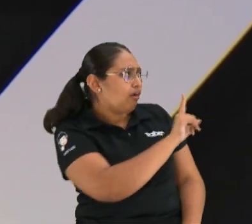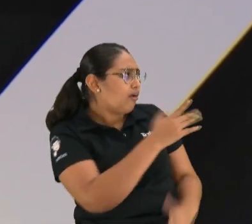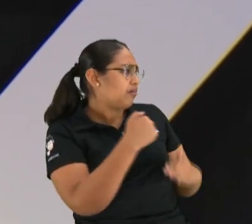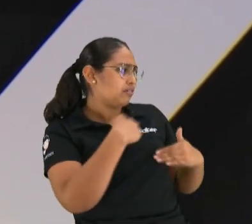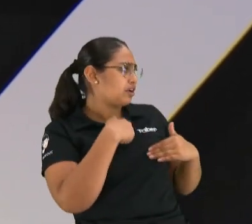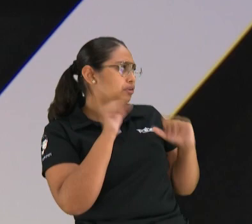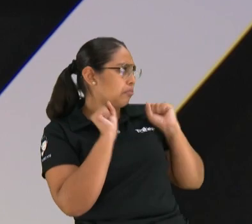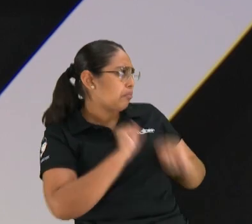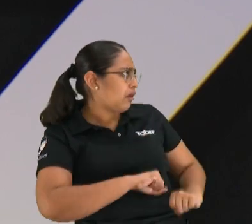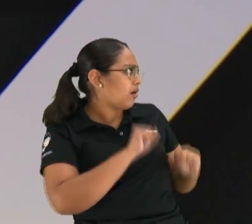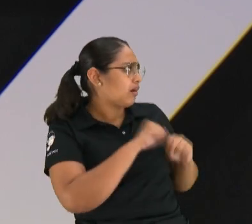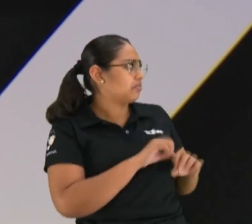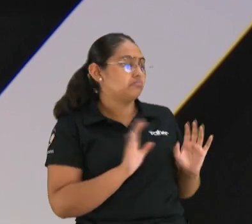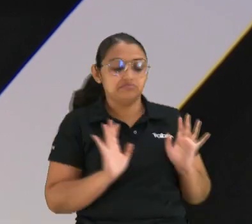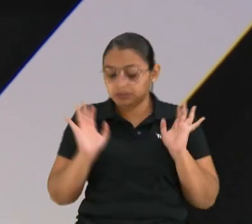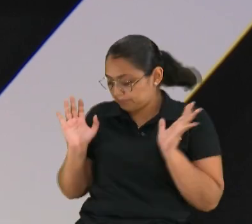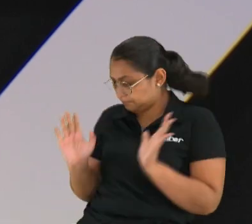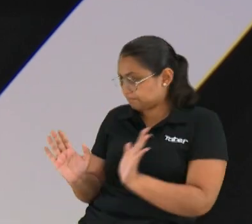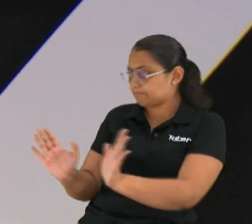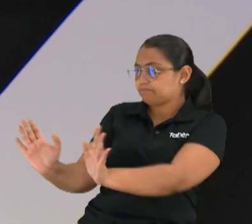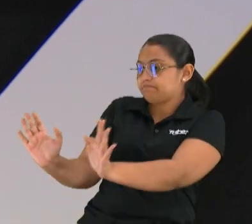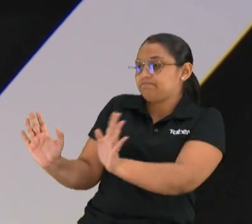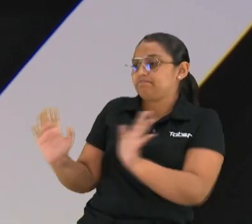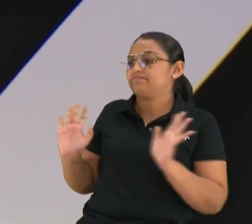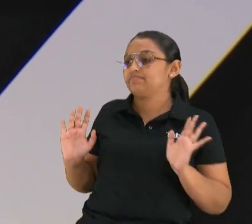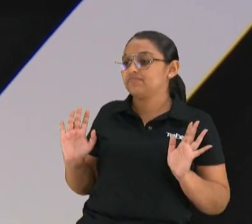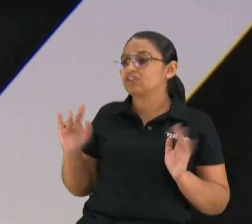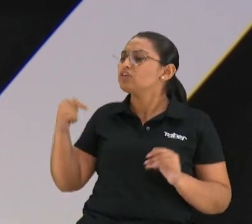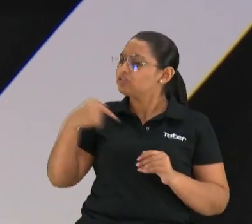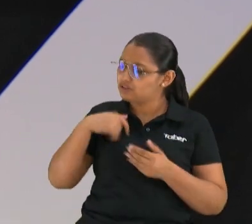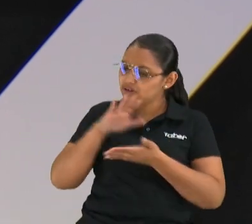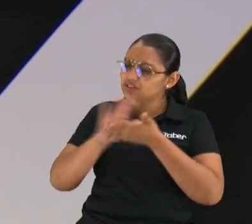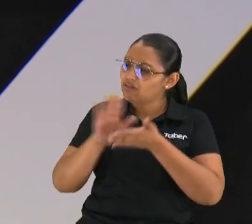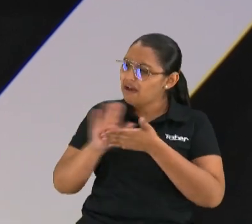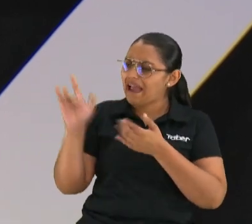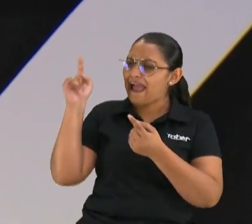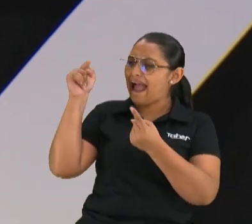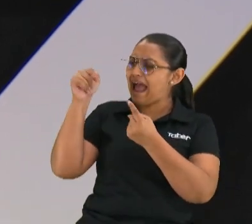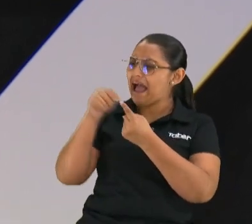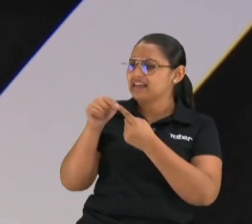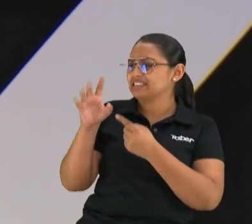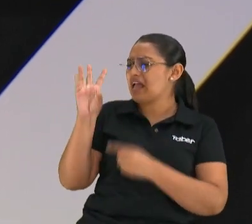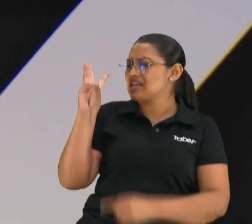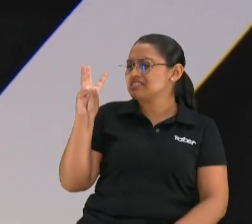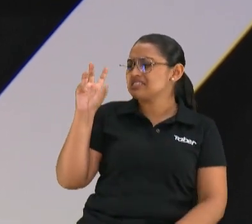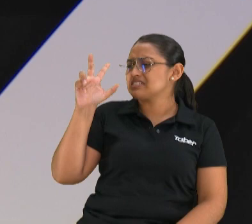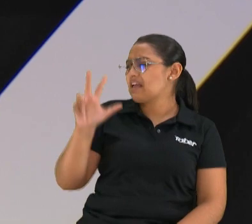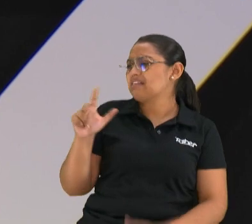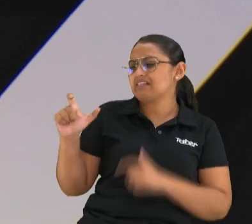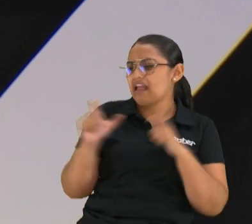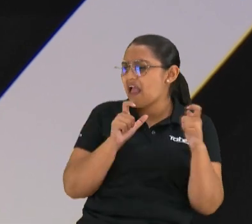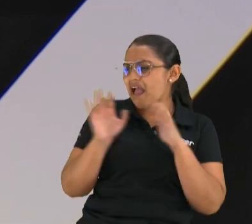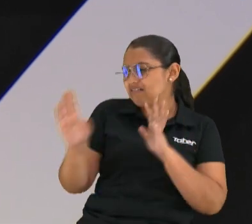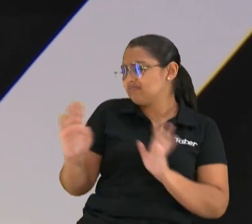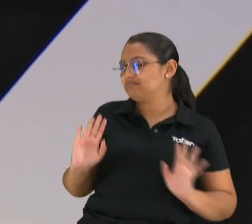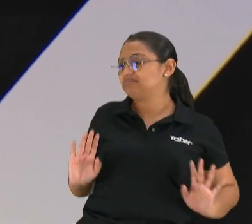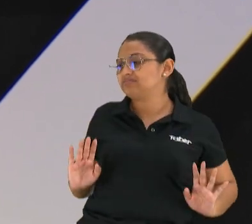Pues dale a mí me tiene sin cuidado Yo te voy a ir pagando la universidad hasta que llegan los 63 años no te preocupes